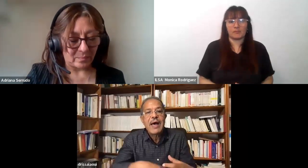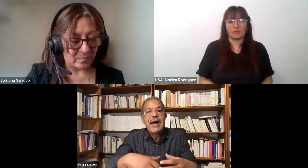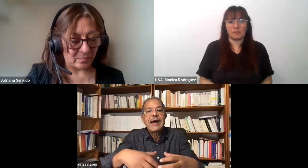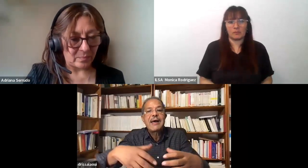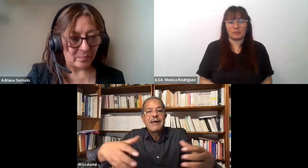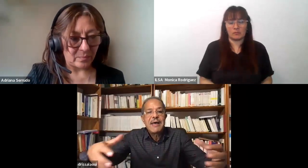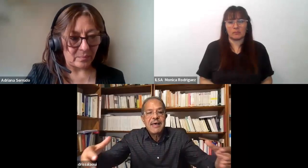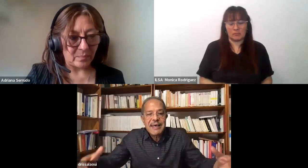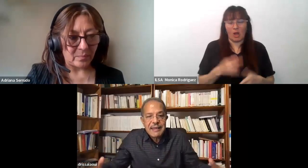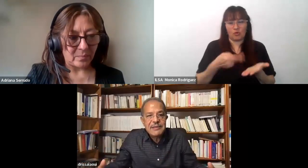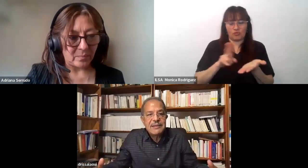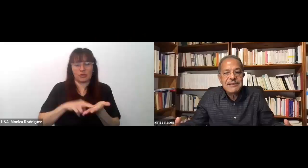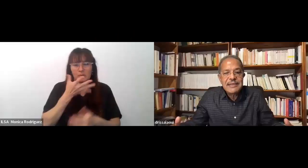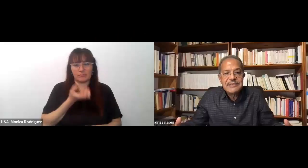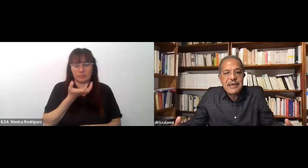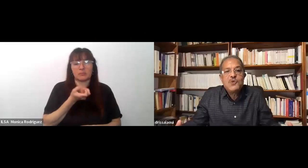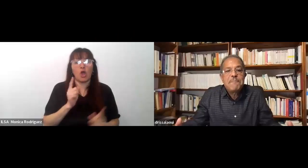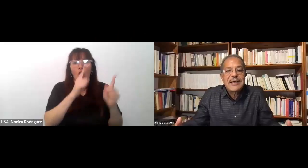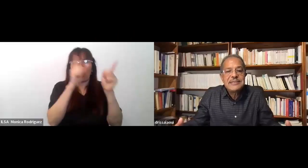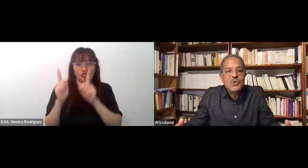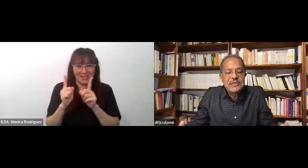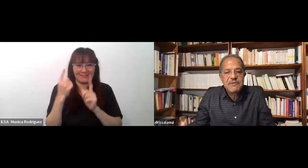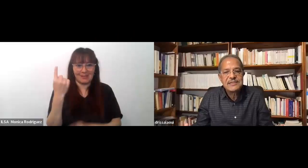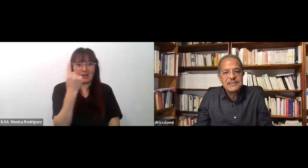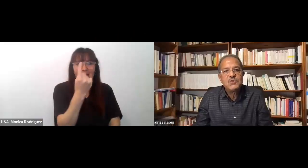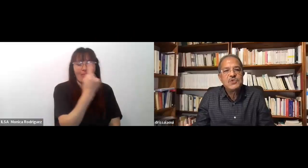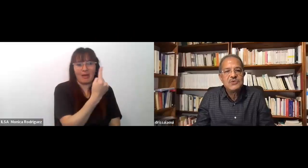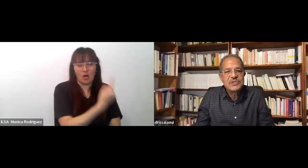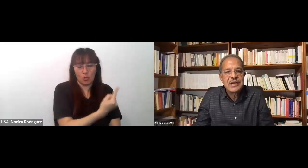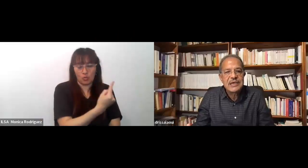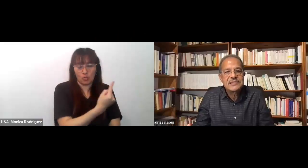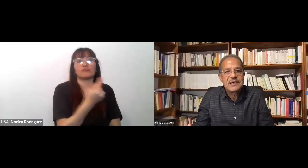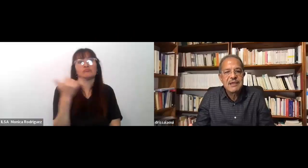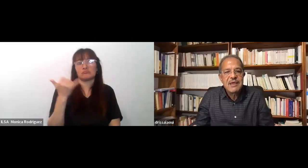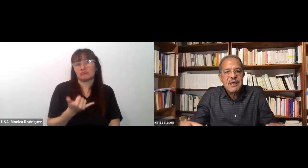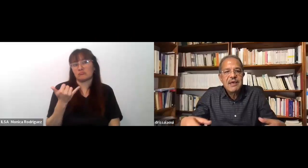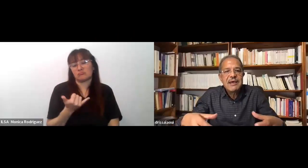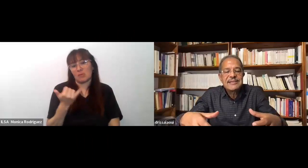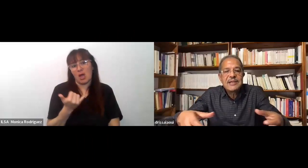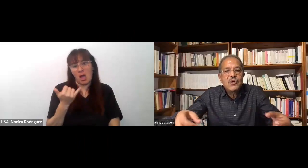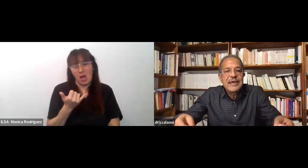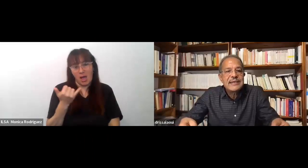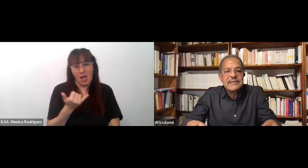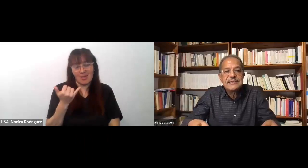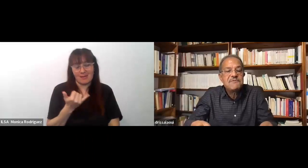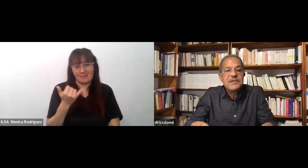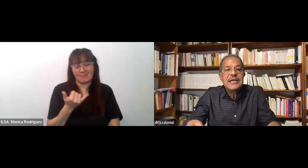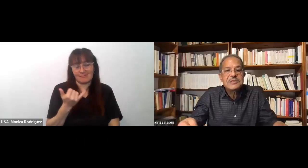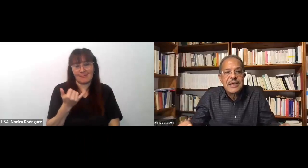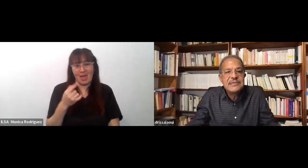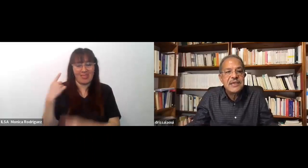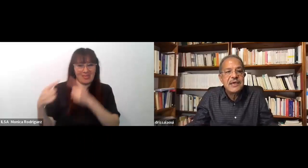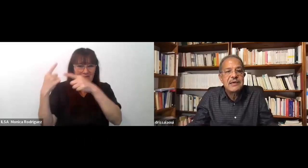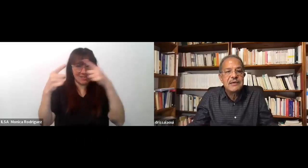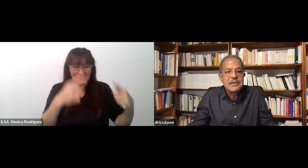porque cada docente tiene una parte de la diversidad en su